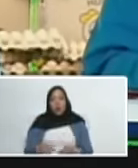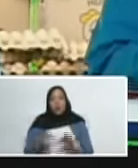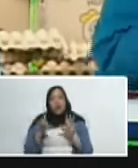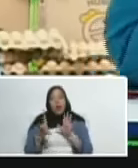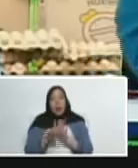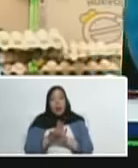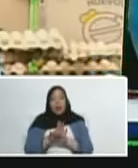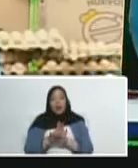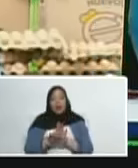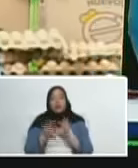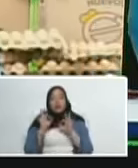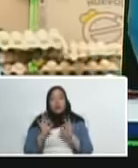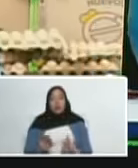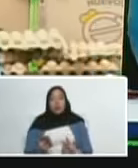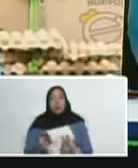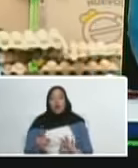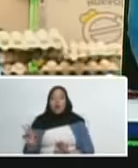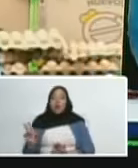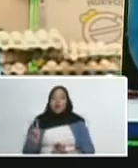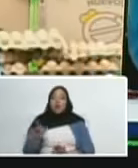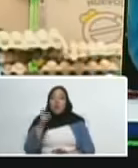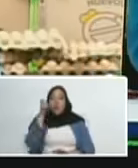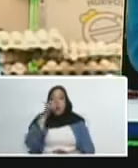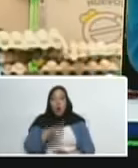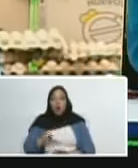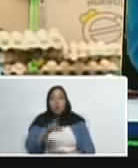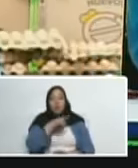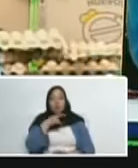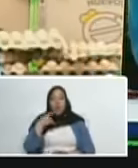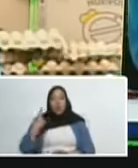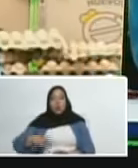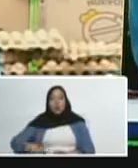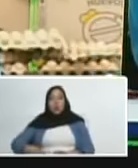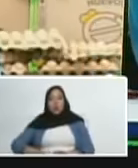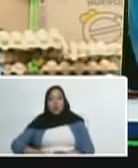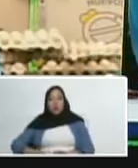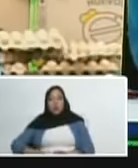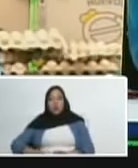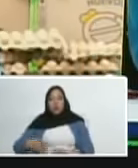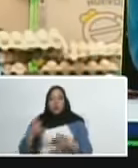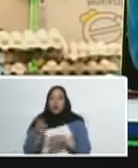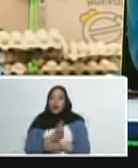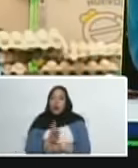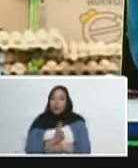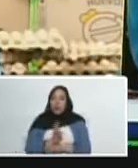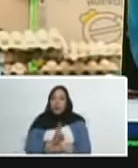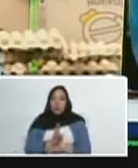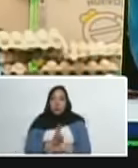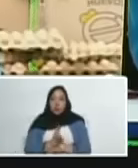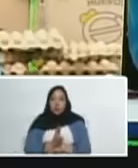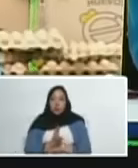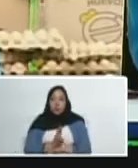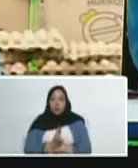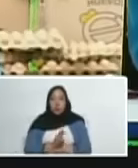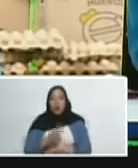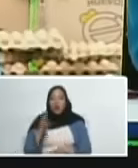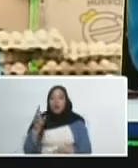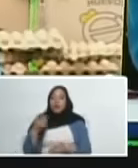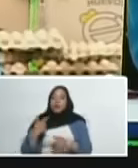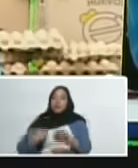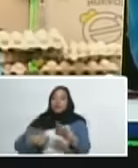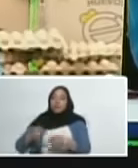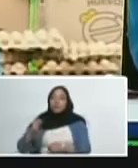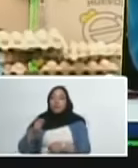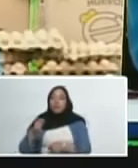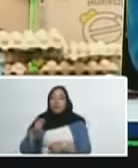que exige la República Popular China para de manera inmediata acceder a la exportación